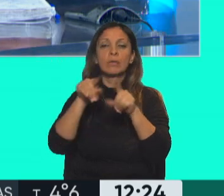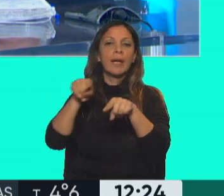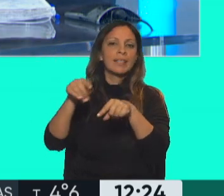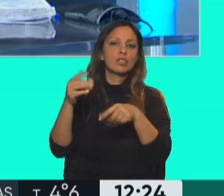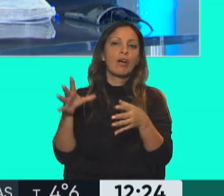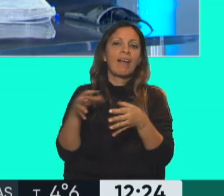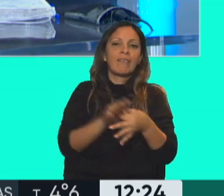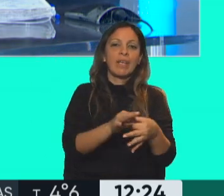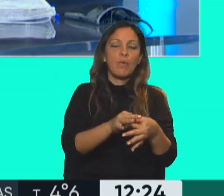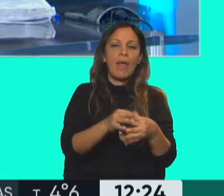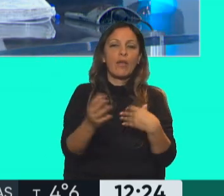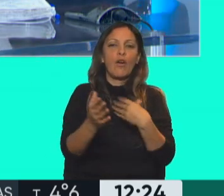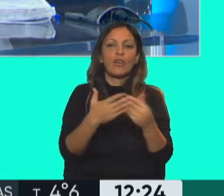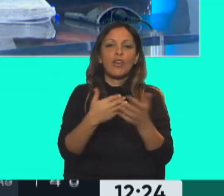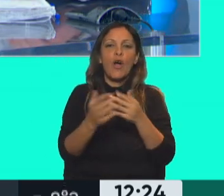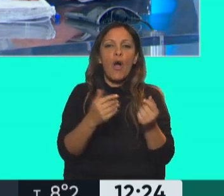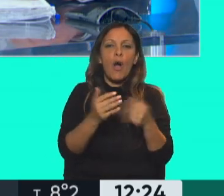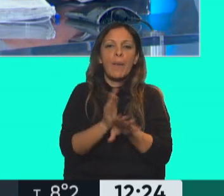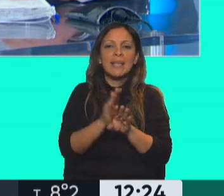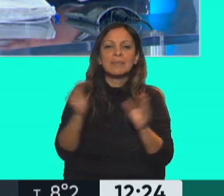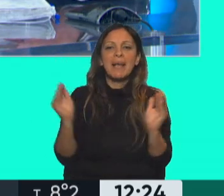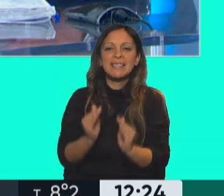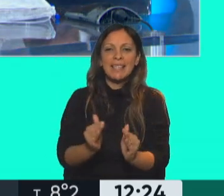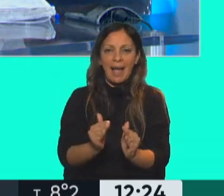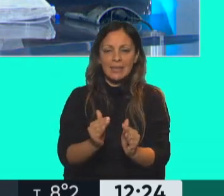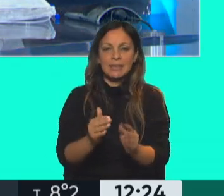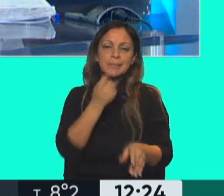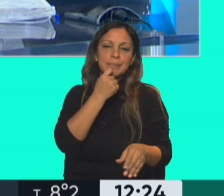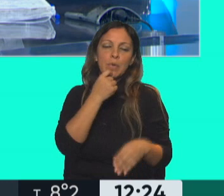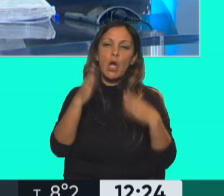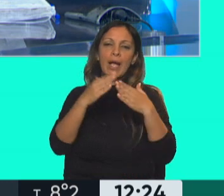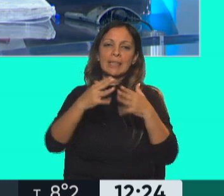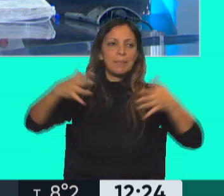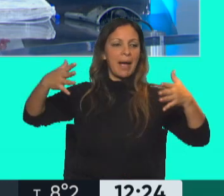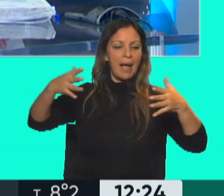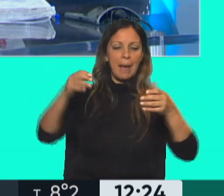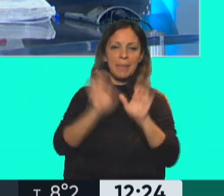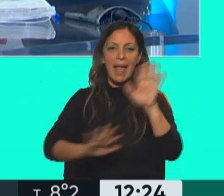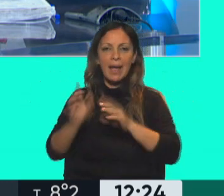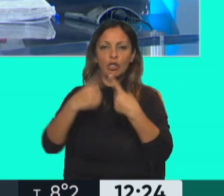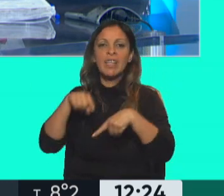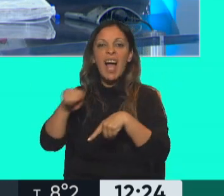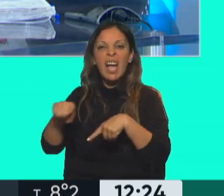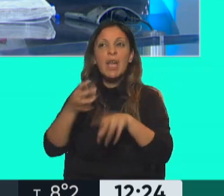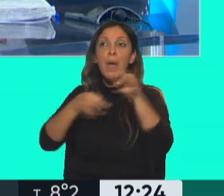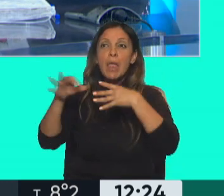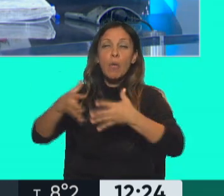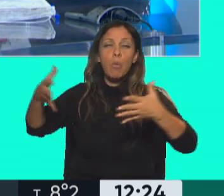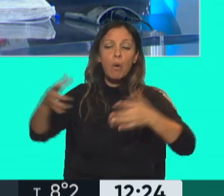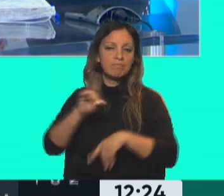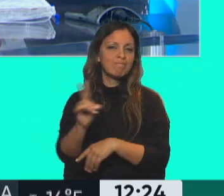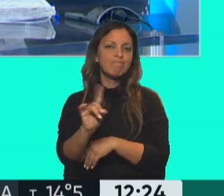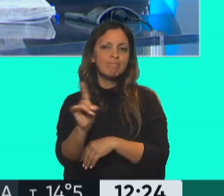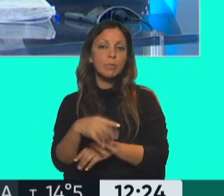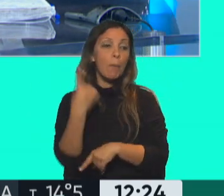ampliación en el fondo de casa, que ocurre ese tipo de cosas, digamos, ahí no se está viendo un crecimiento, pero lo